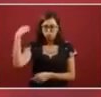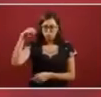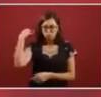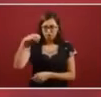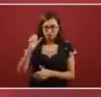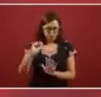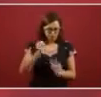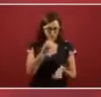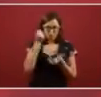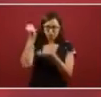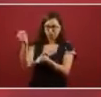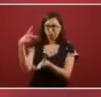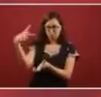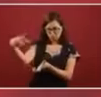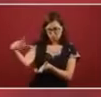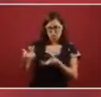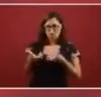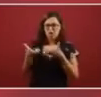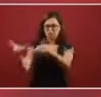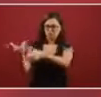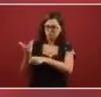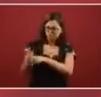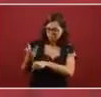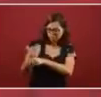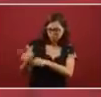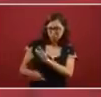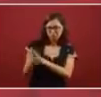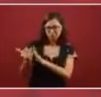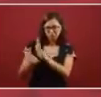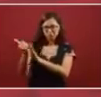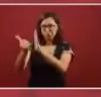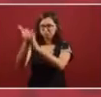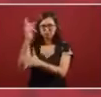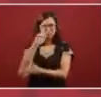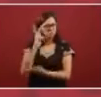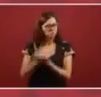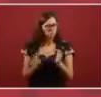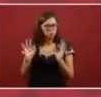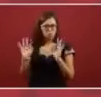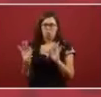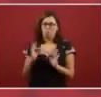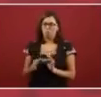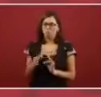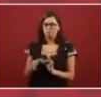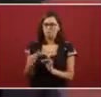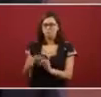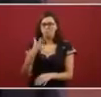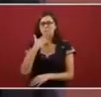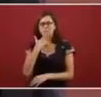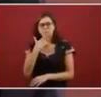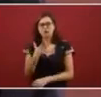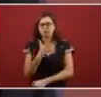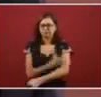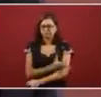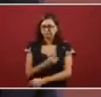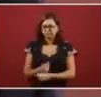caminos. Es un programa que marcha muy bien, hay honestidad,